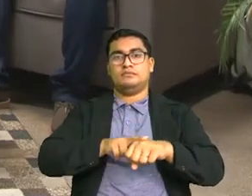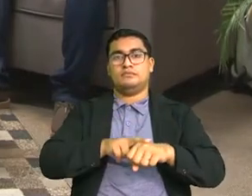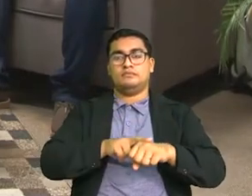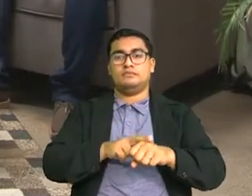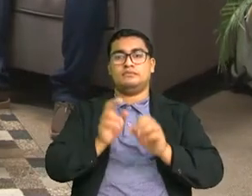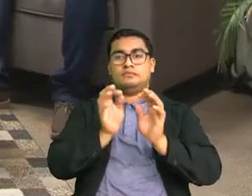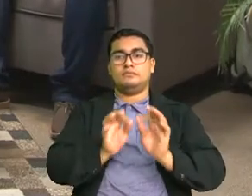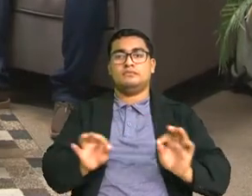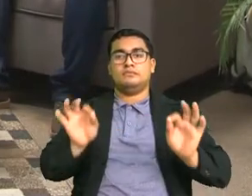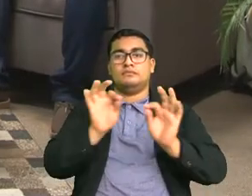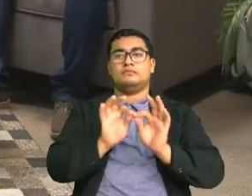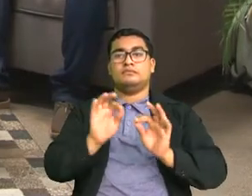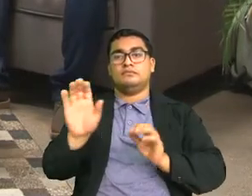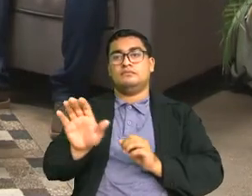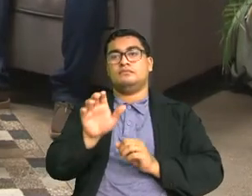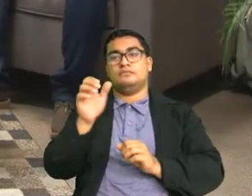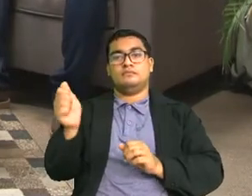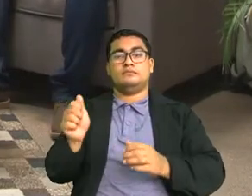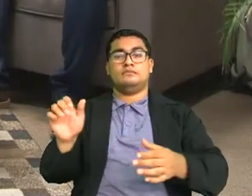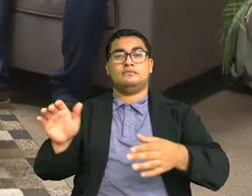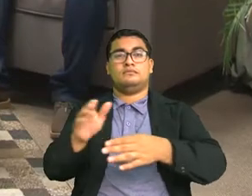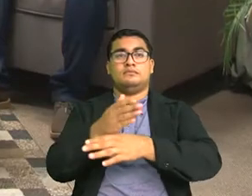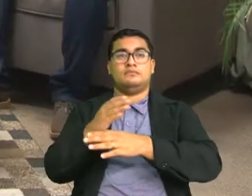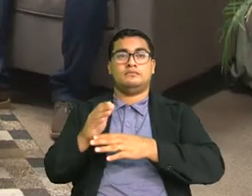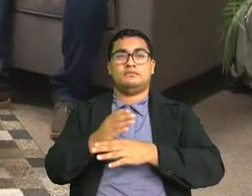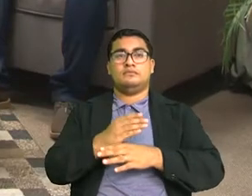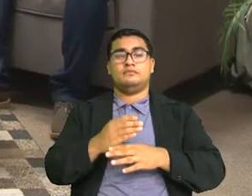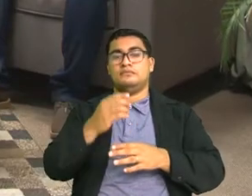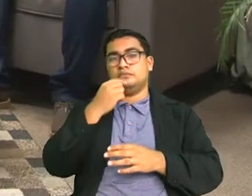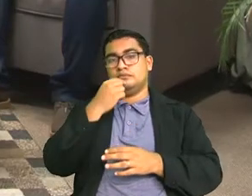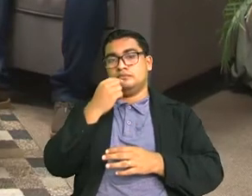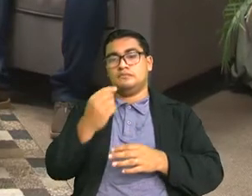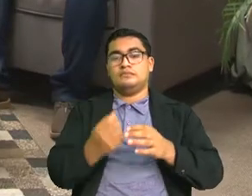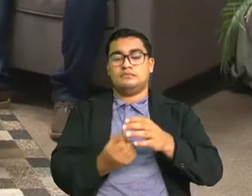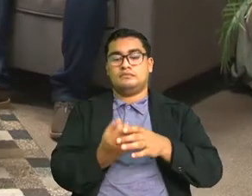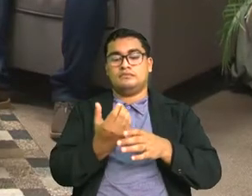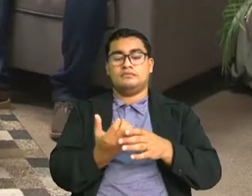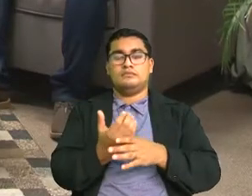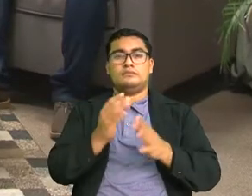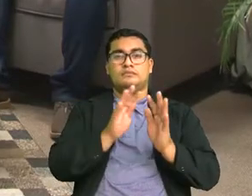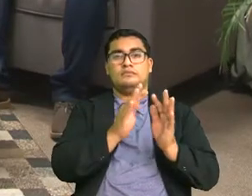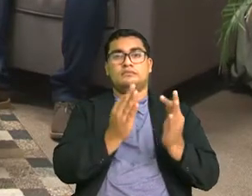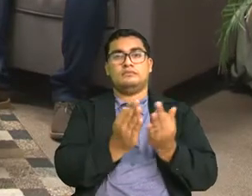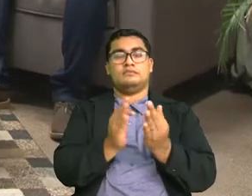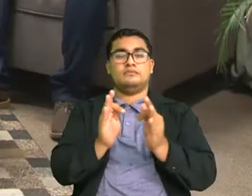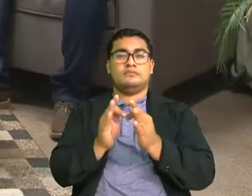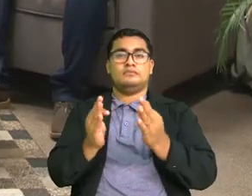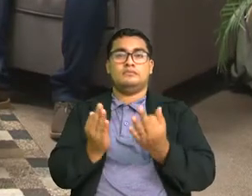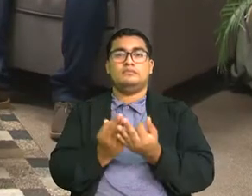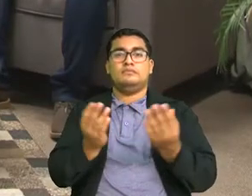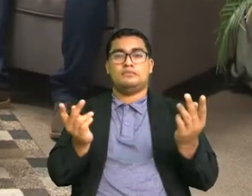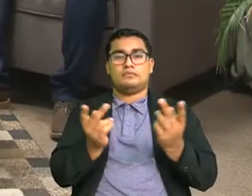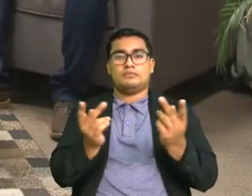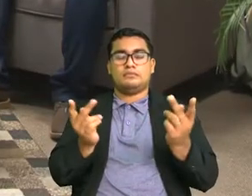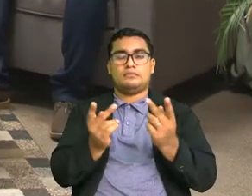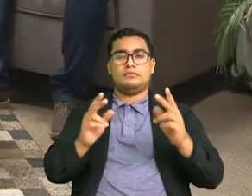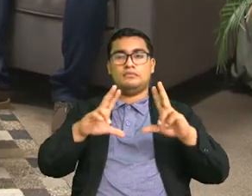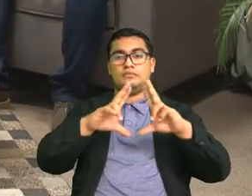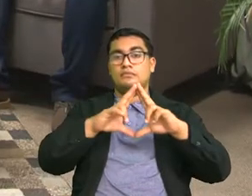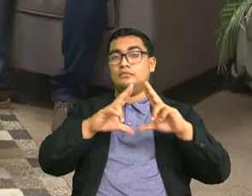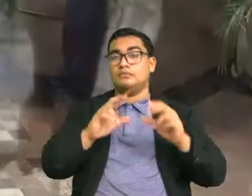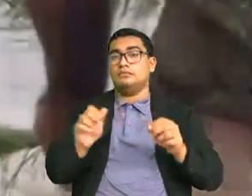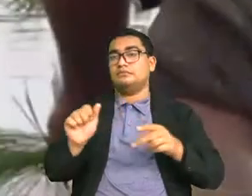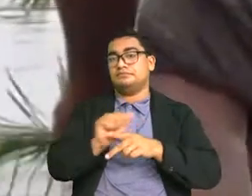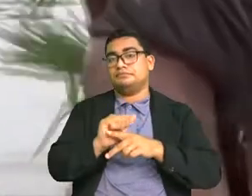otros productos que se vienen cosechando por las familias nicaragüenses y también prácticas cómo entendemos esa